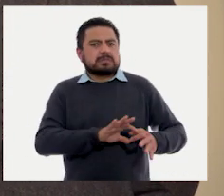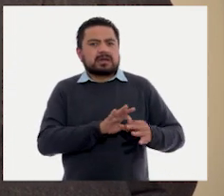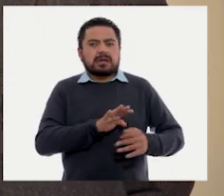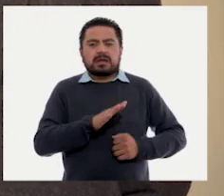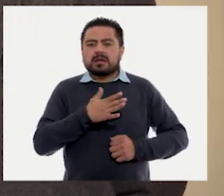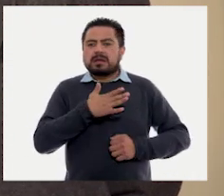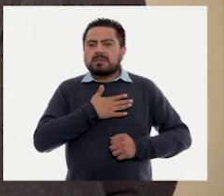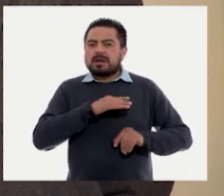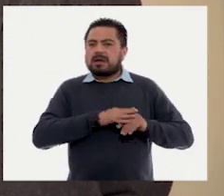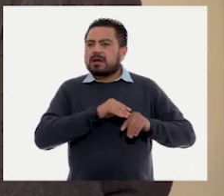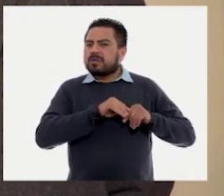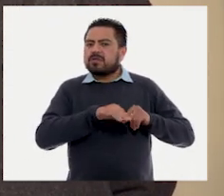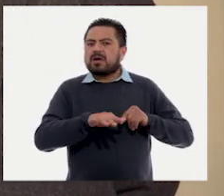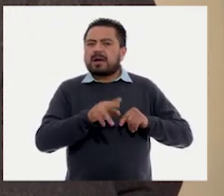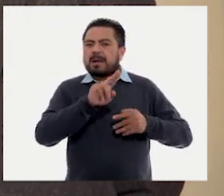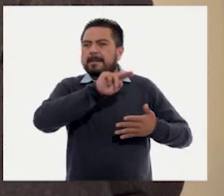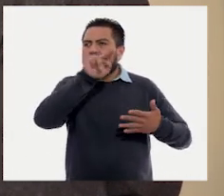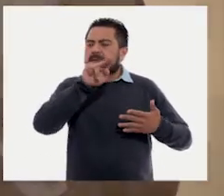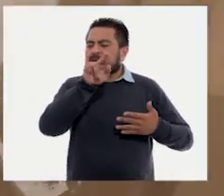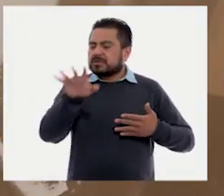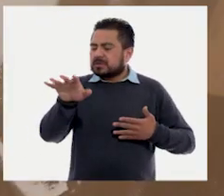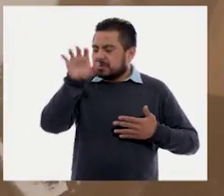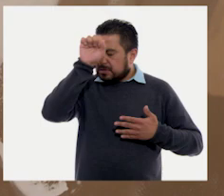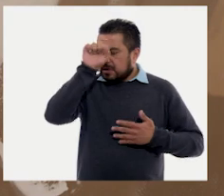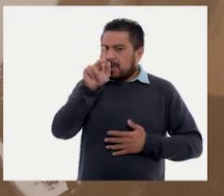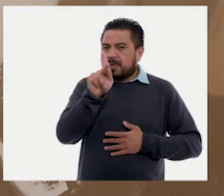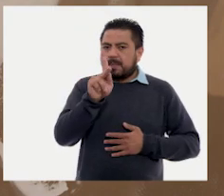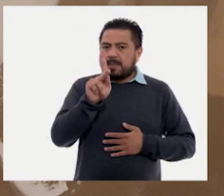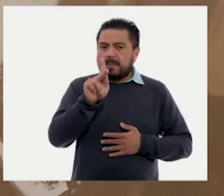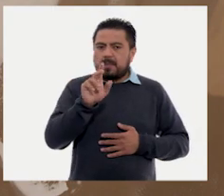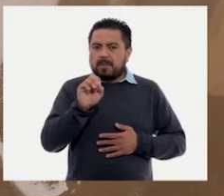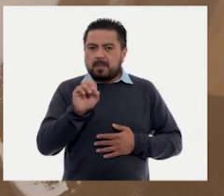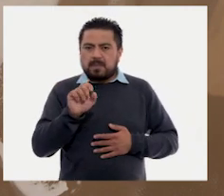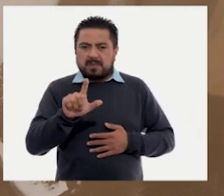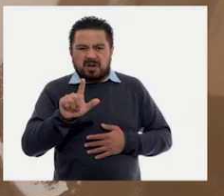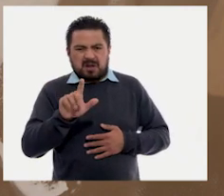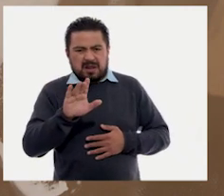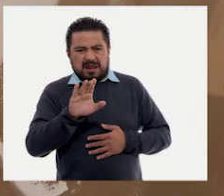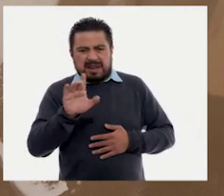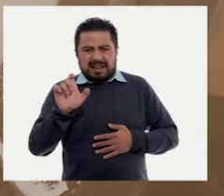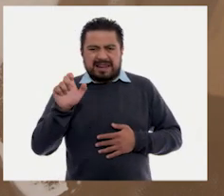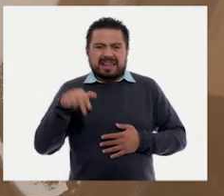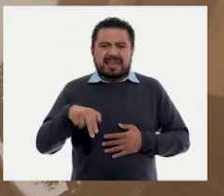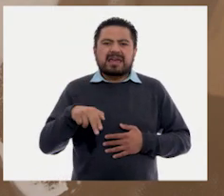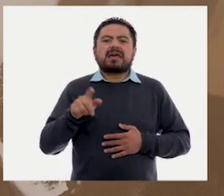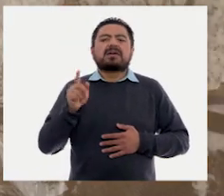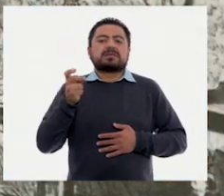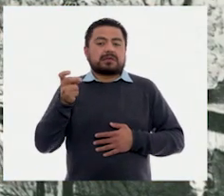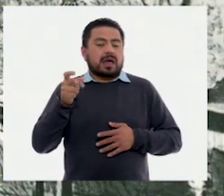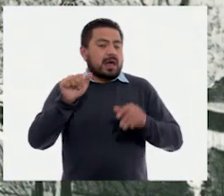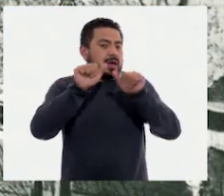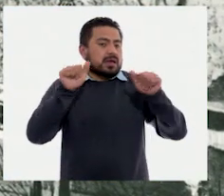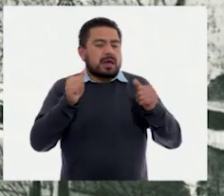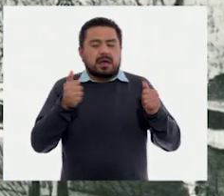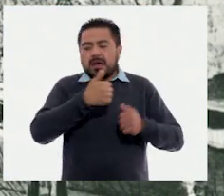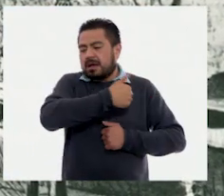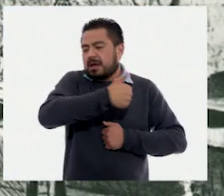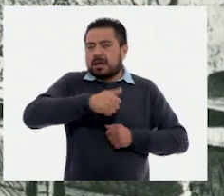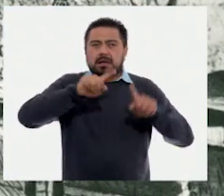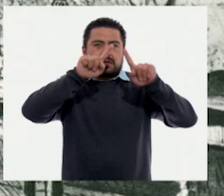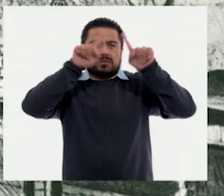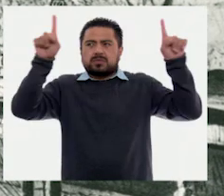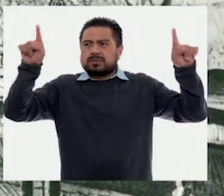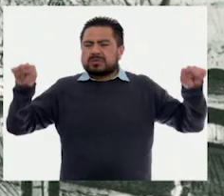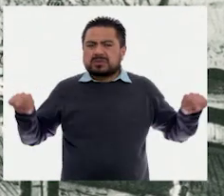me influí muchísimo de un pintor que se llama Paul Klee. Y ese artista, cada cuadro es una